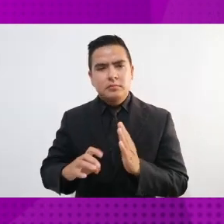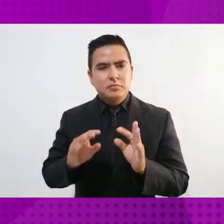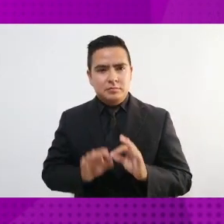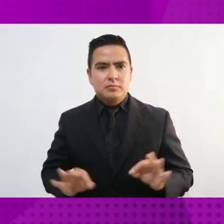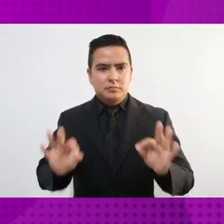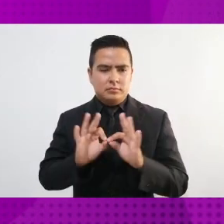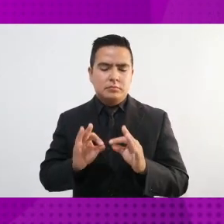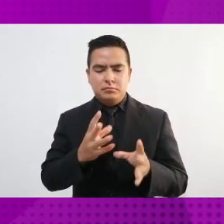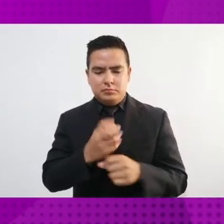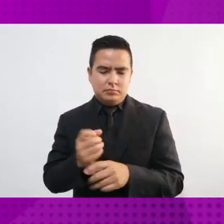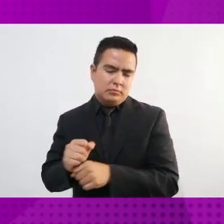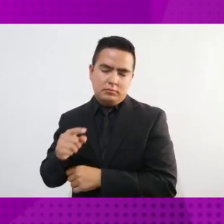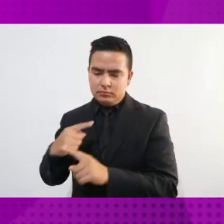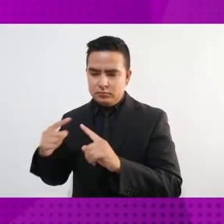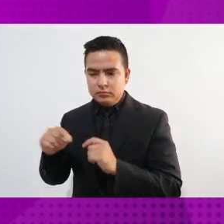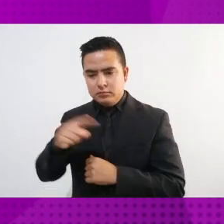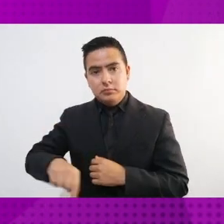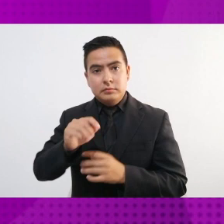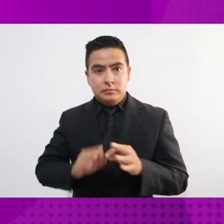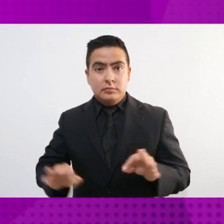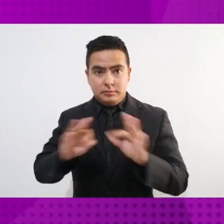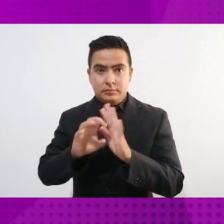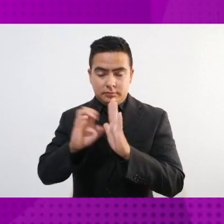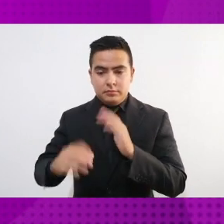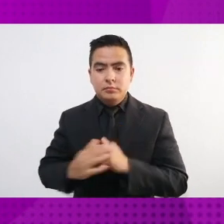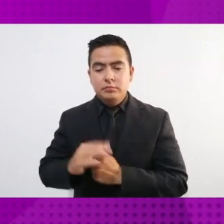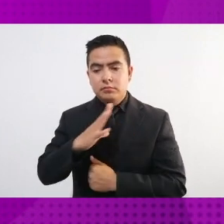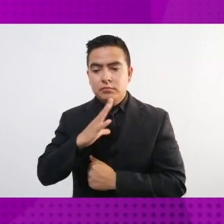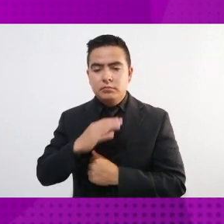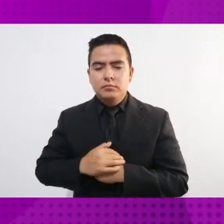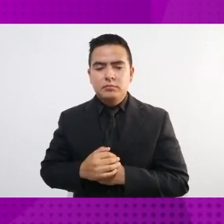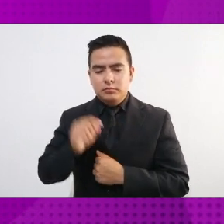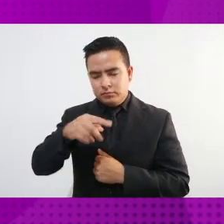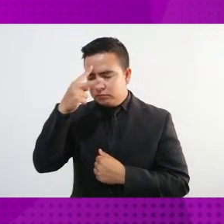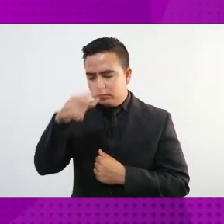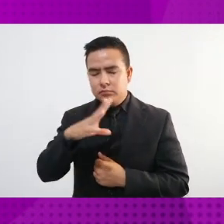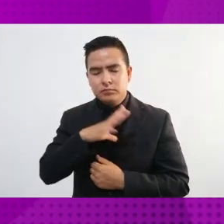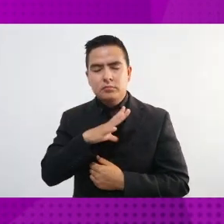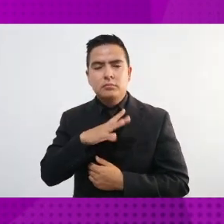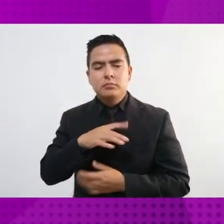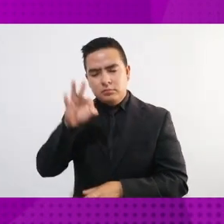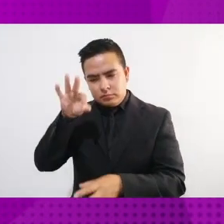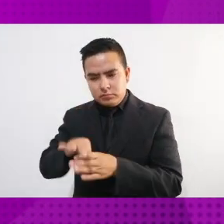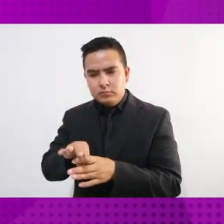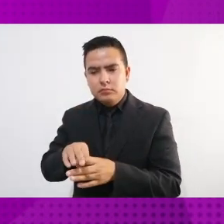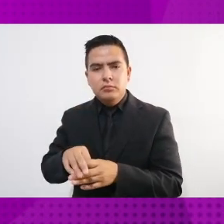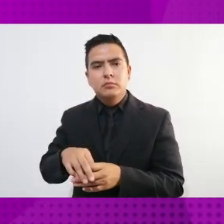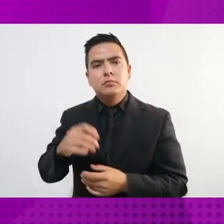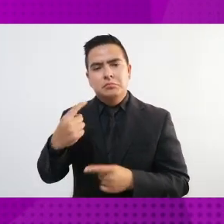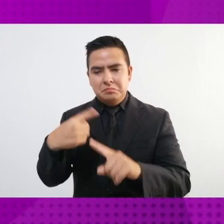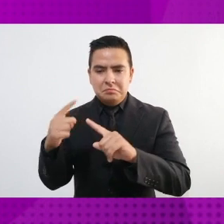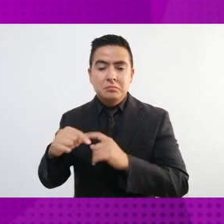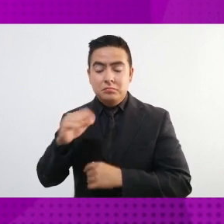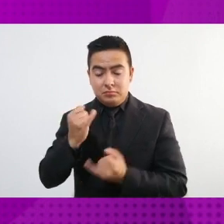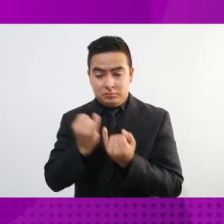básicos. Y bueno, pues México está constituida en una república representativa, democrática y federal. Y bueno,